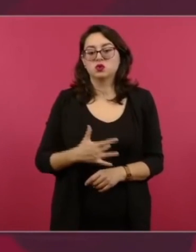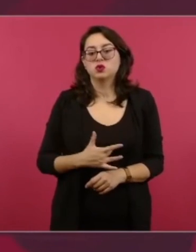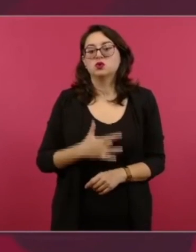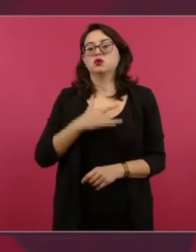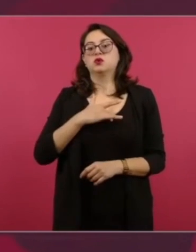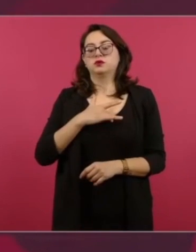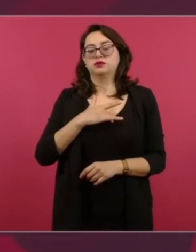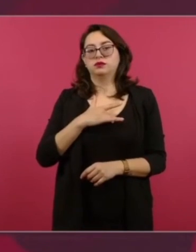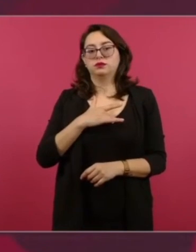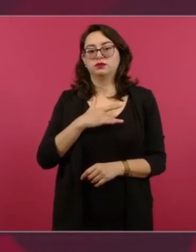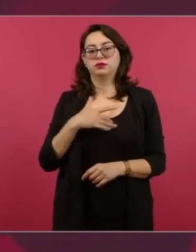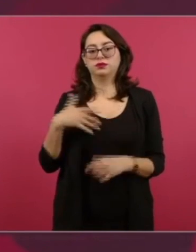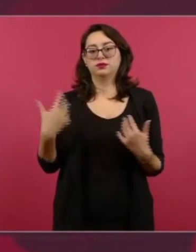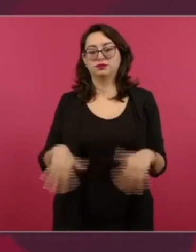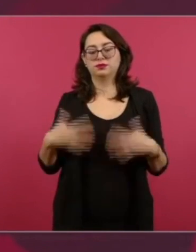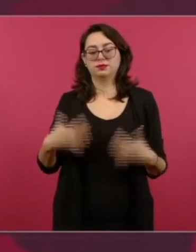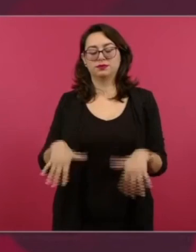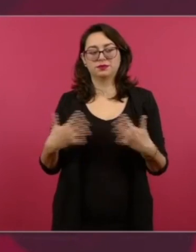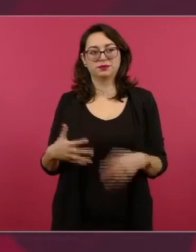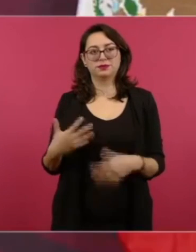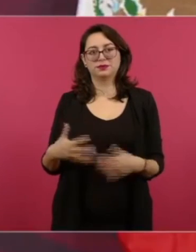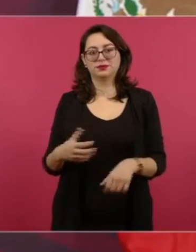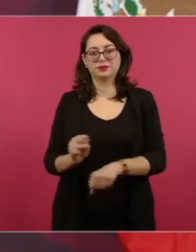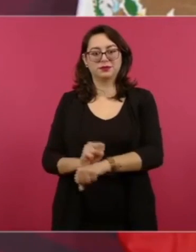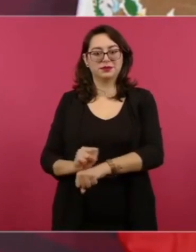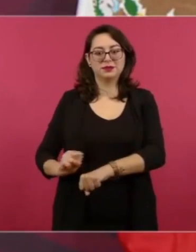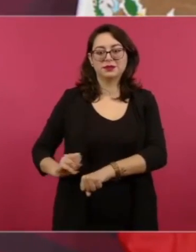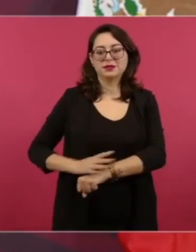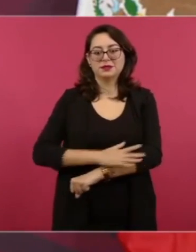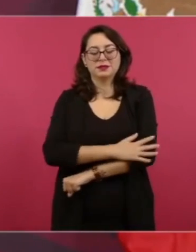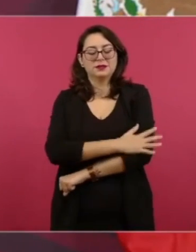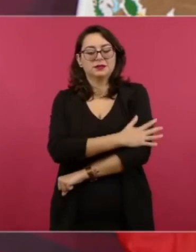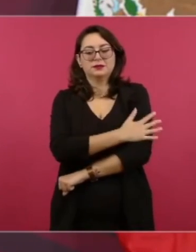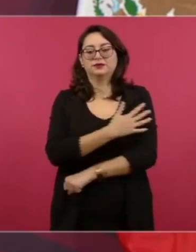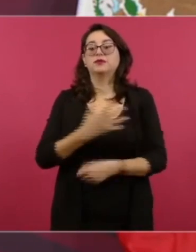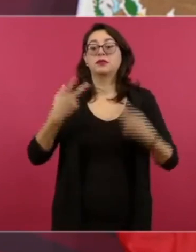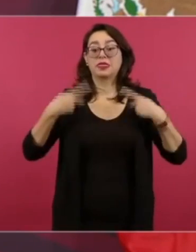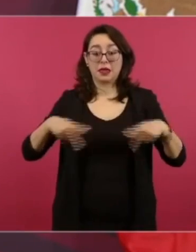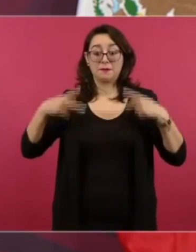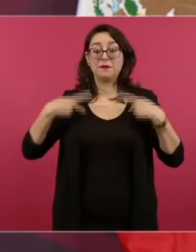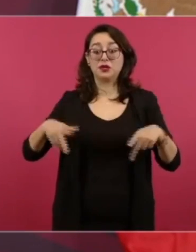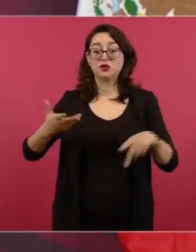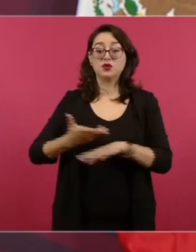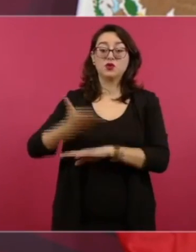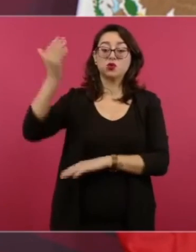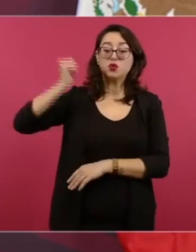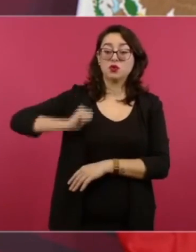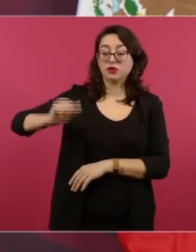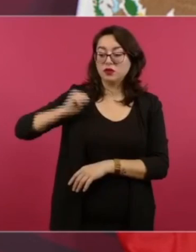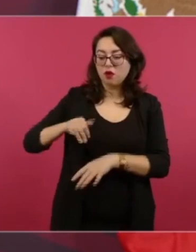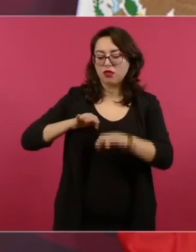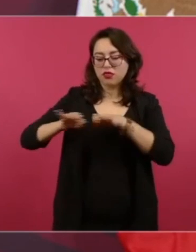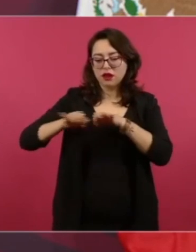nostalgia y de sentimientos, ¿no? A los ferrocarrileros, a sus